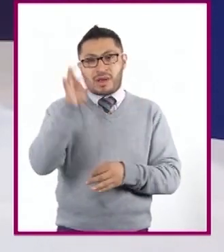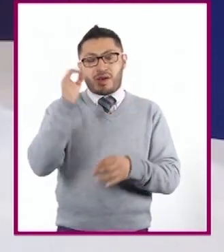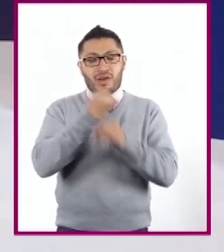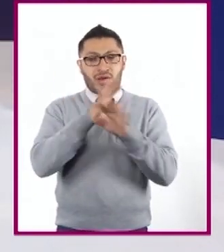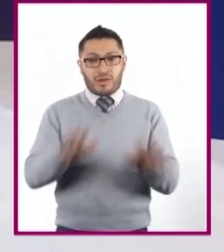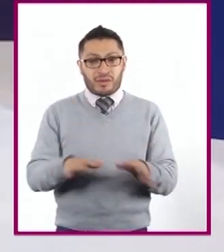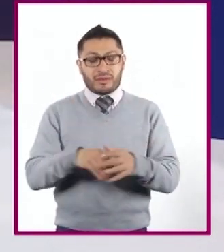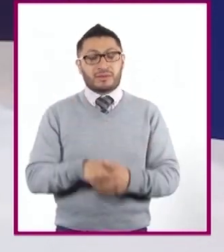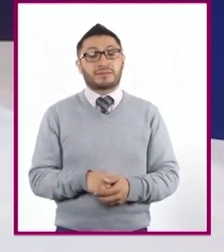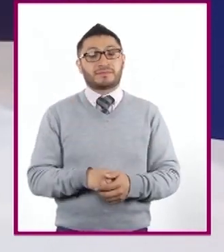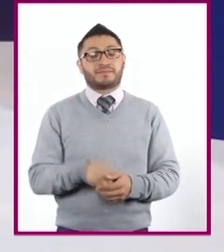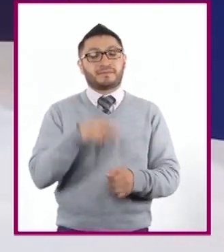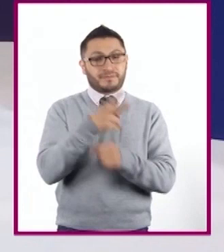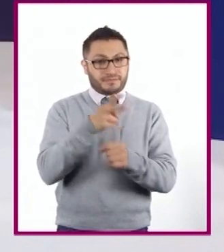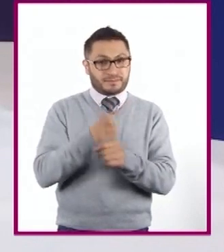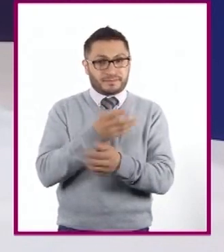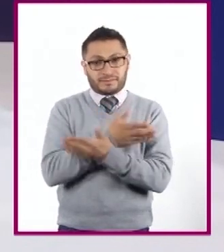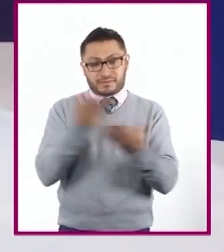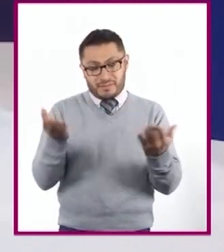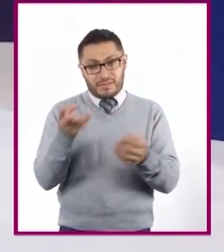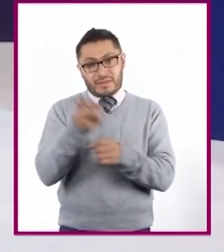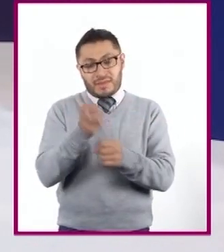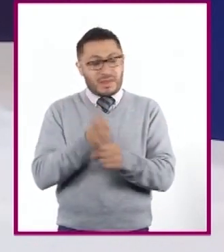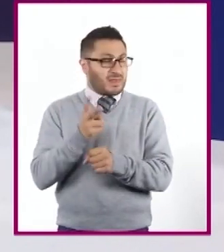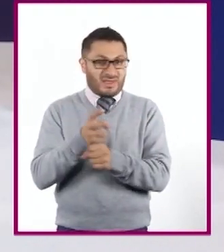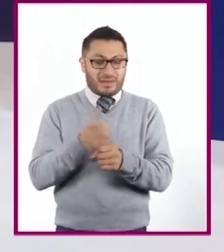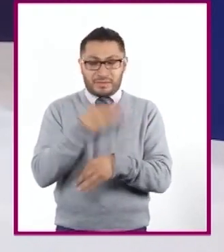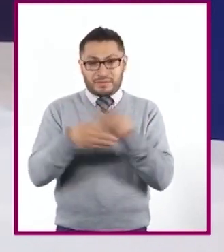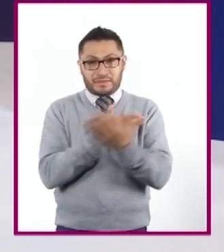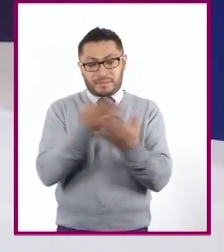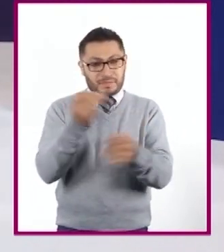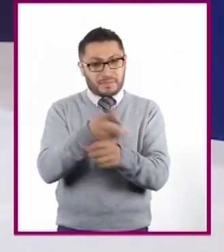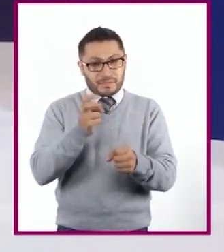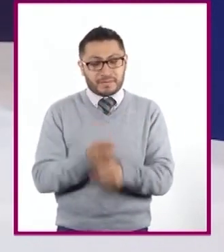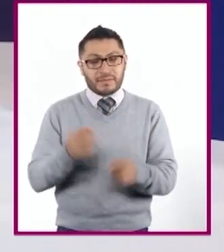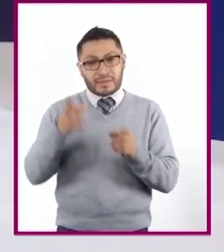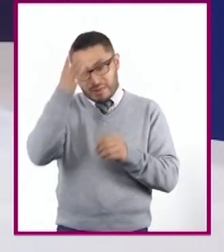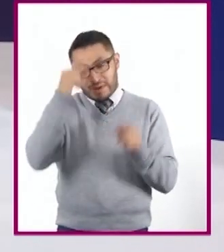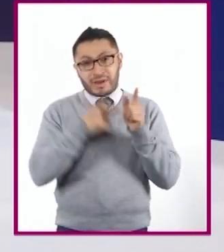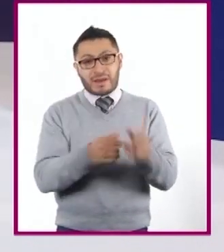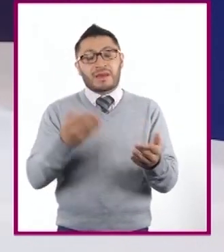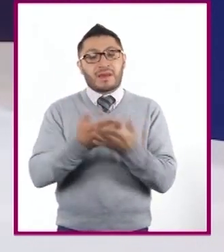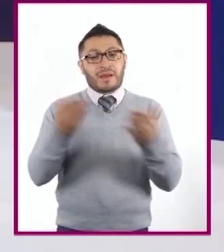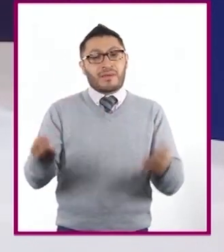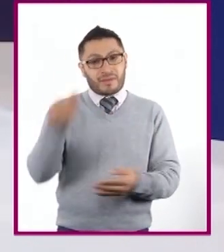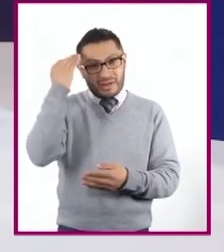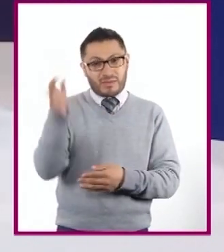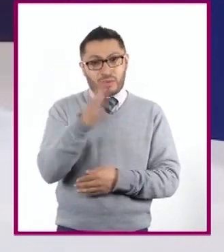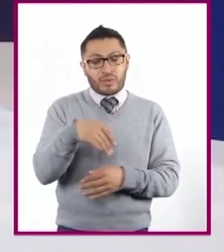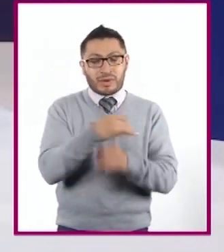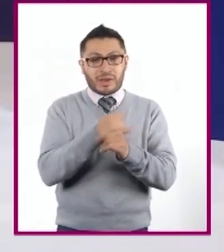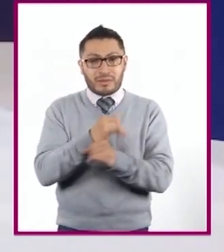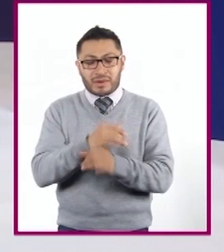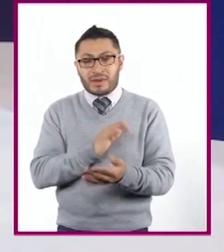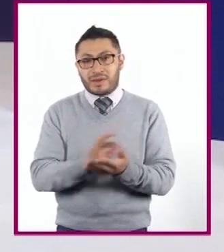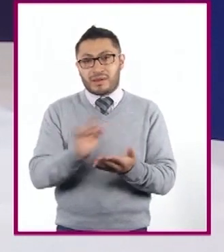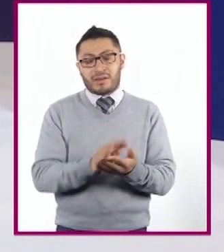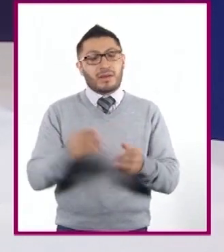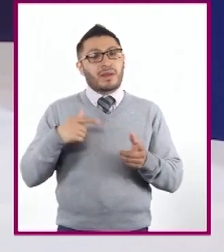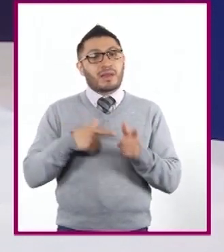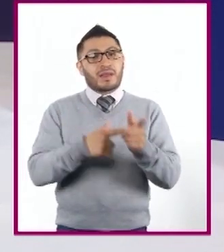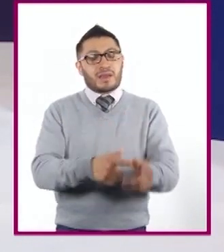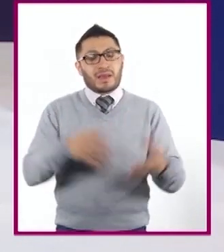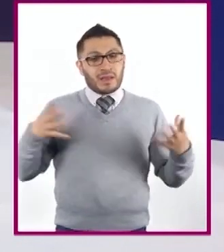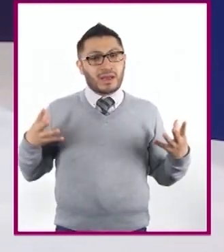información. Los invitamos a que continúen aprendiendo. Es tiempo de buscar, investigar, leer y a que sigamos